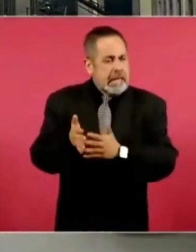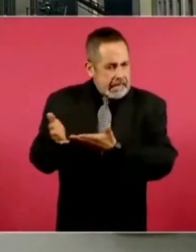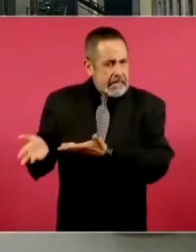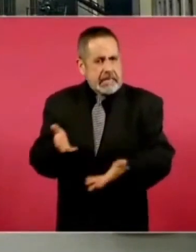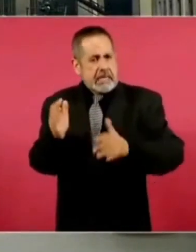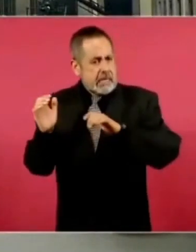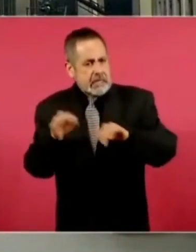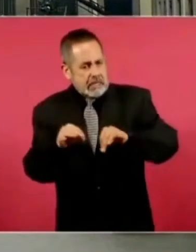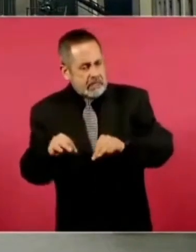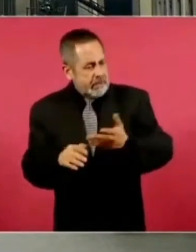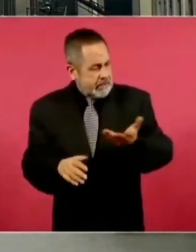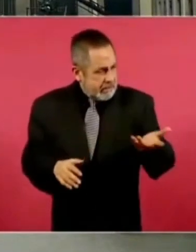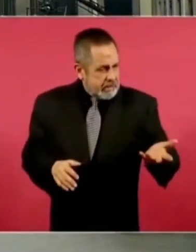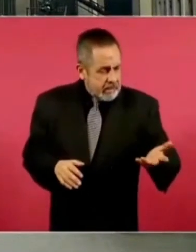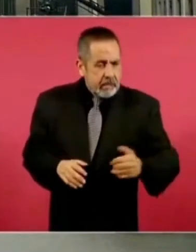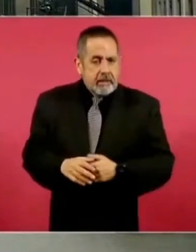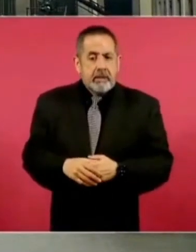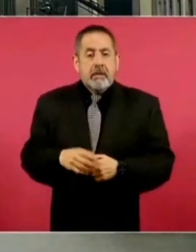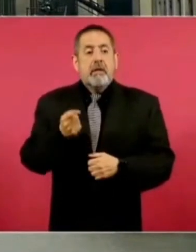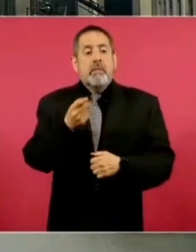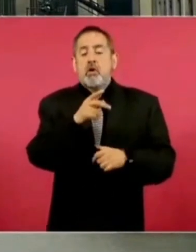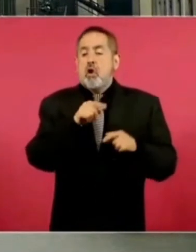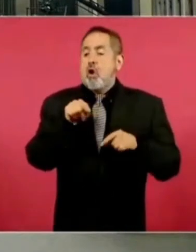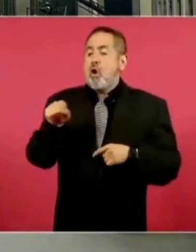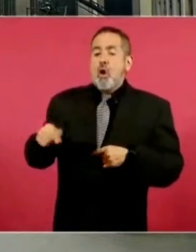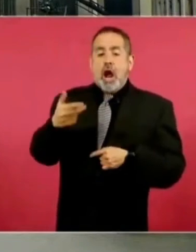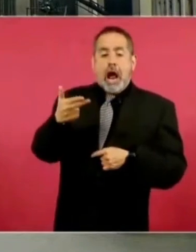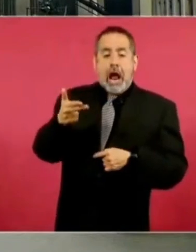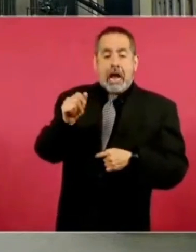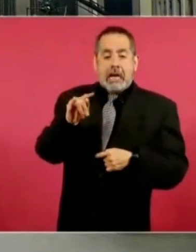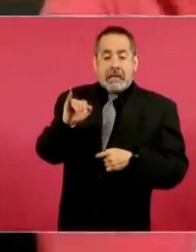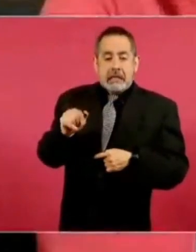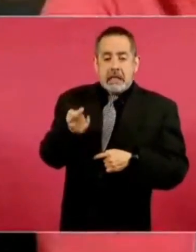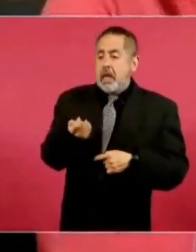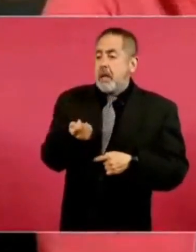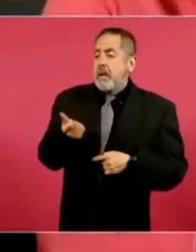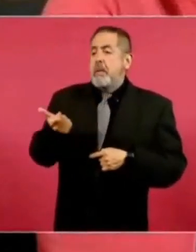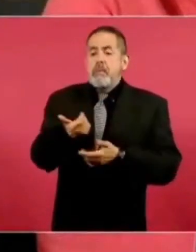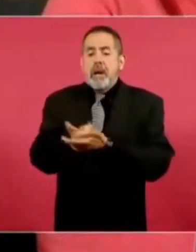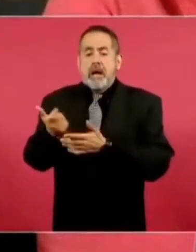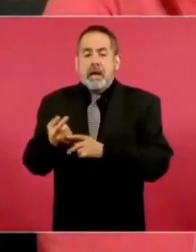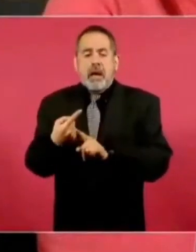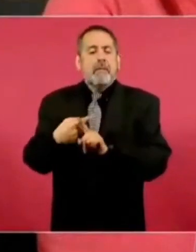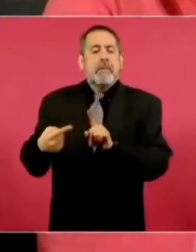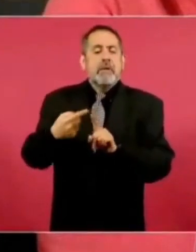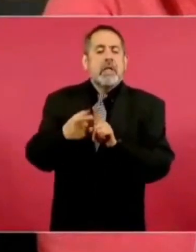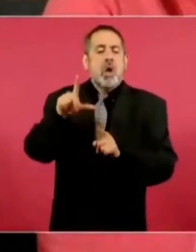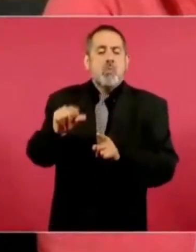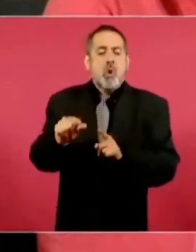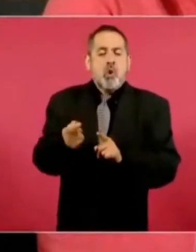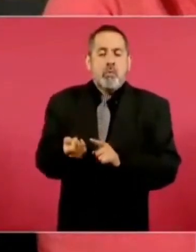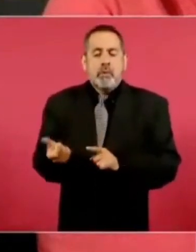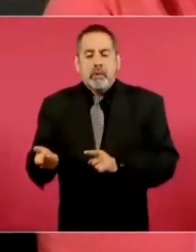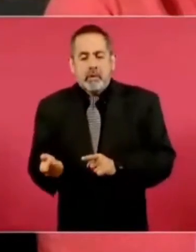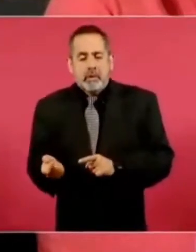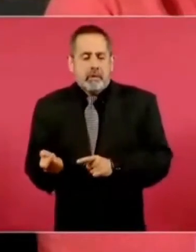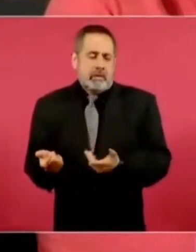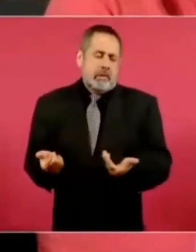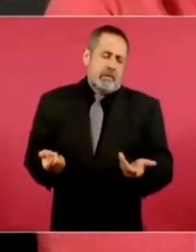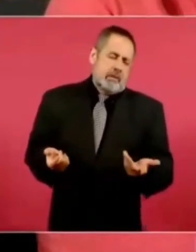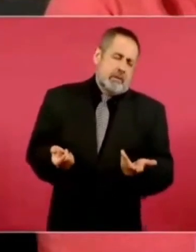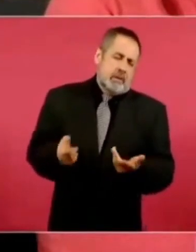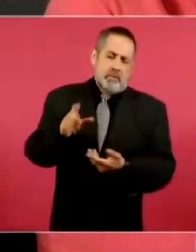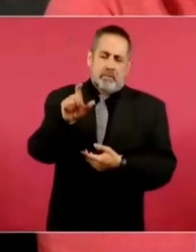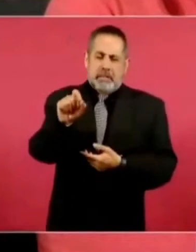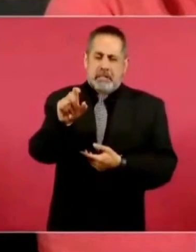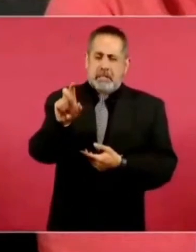curiosamente los que emplean a los haitianos pues les pagan menos de la mitad. Están pagando 20-30% de lo que debían